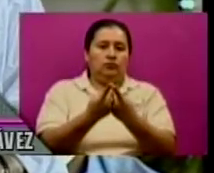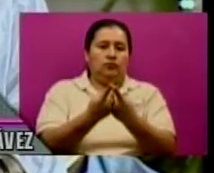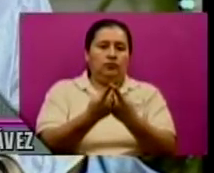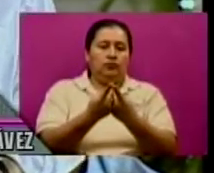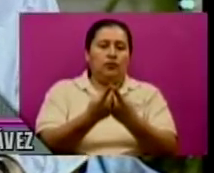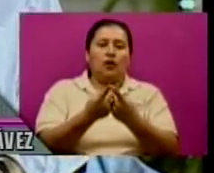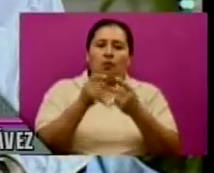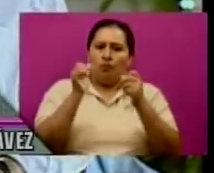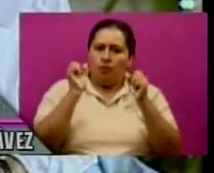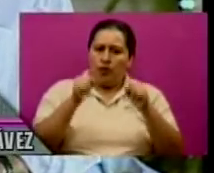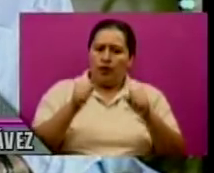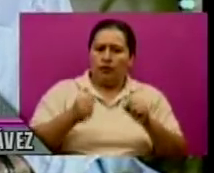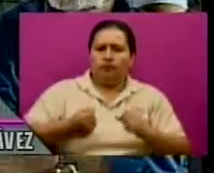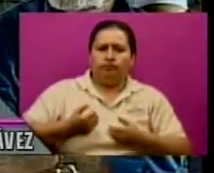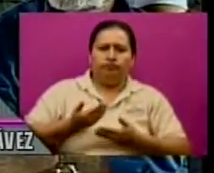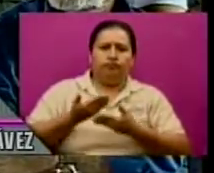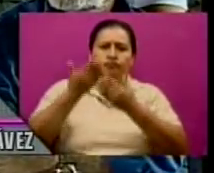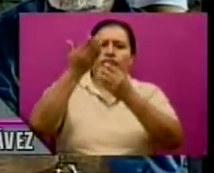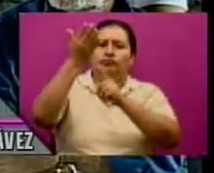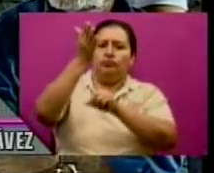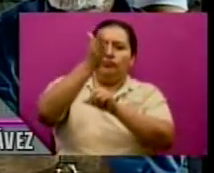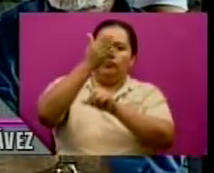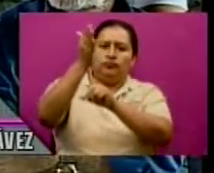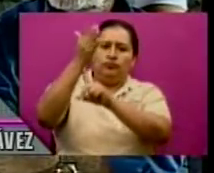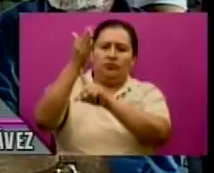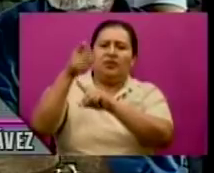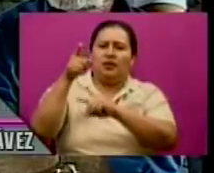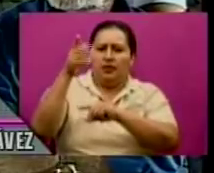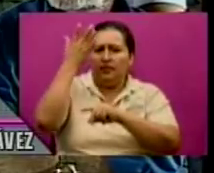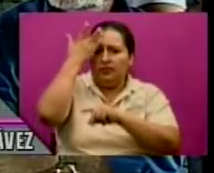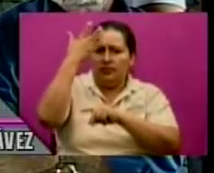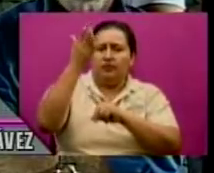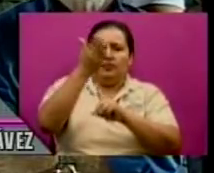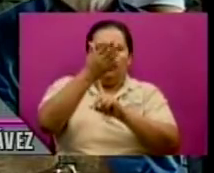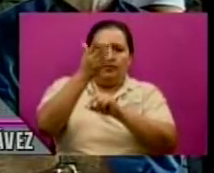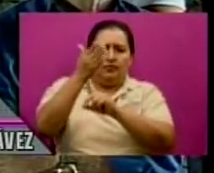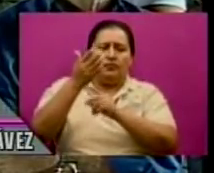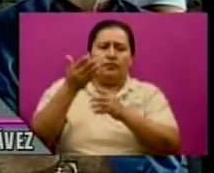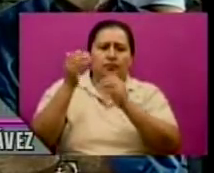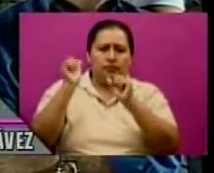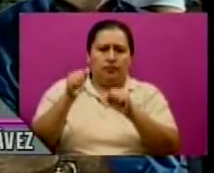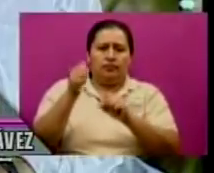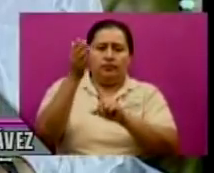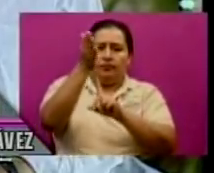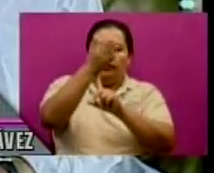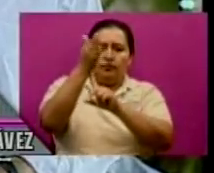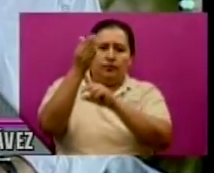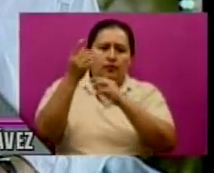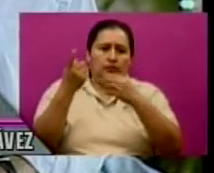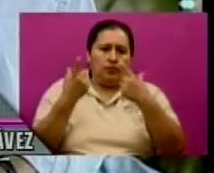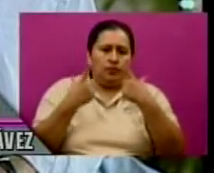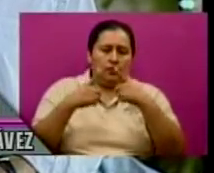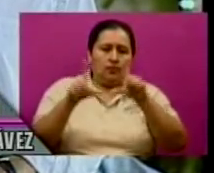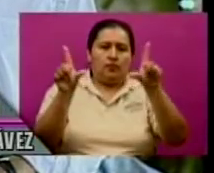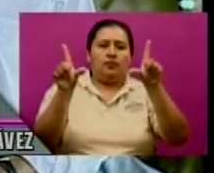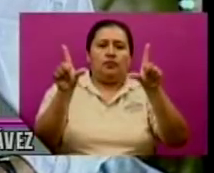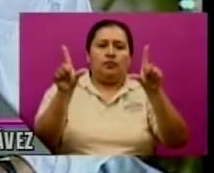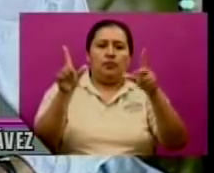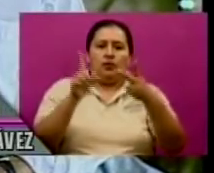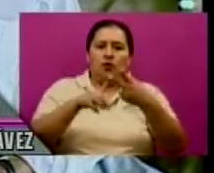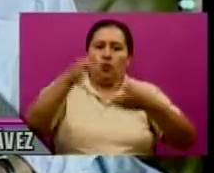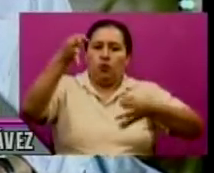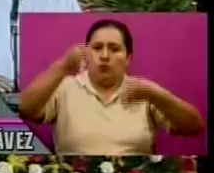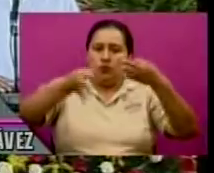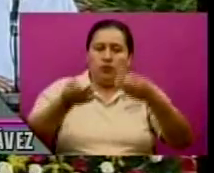y levantando esas banderas que él supo levantar, que son las banderas de la libertad, de